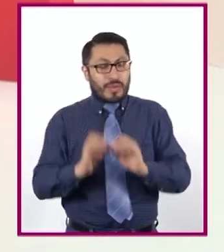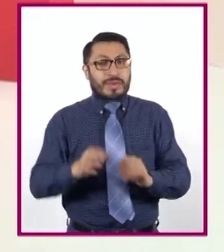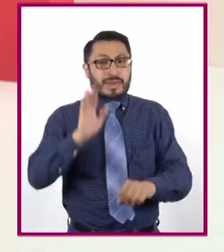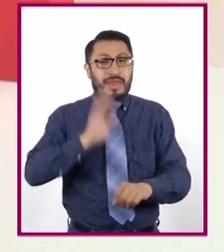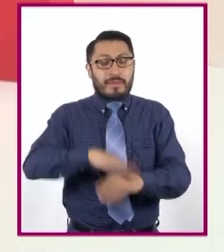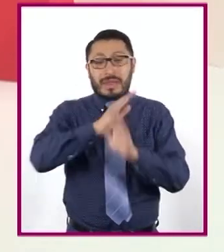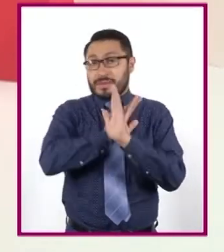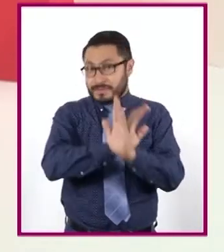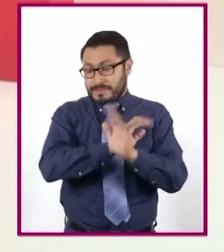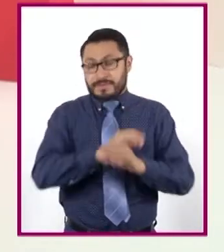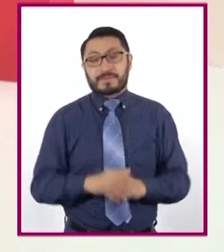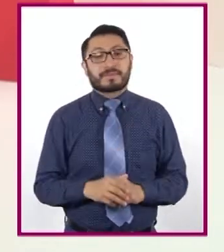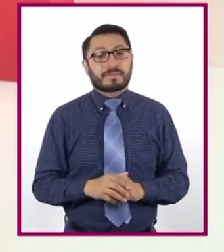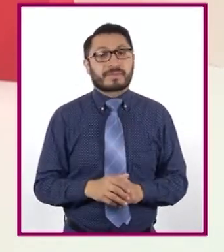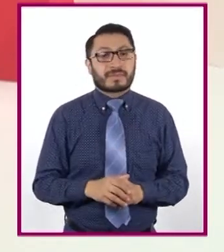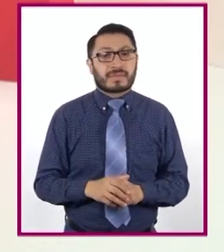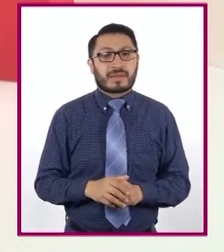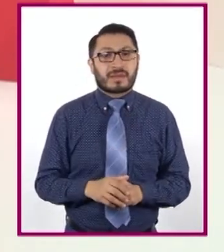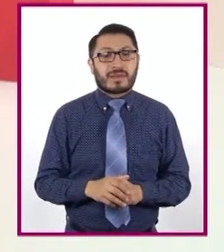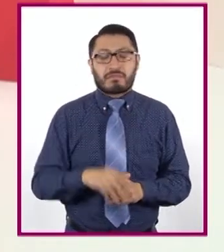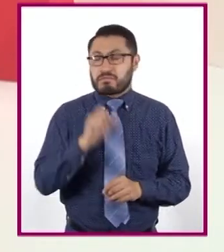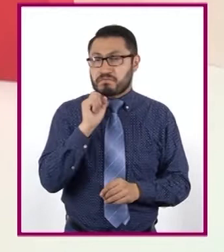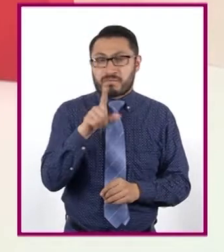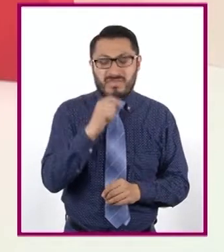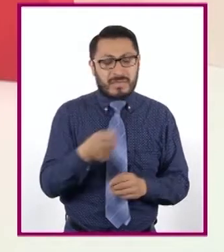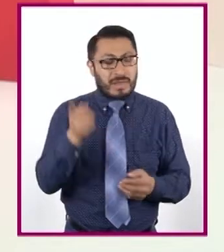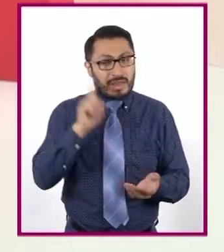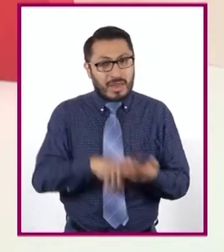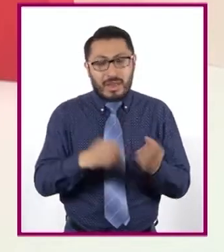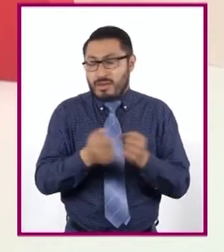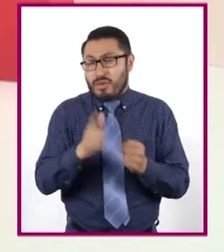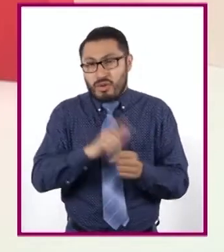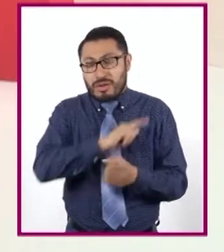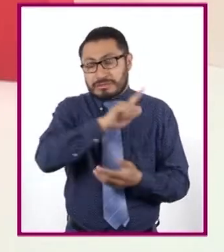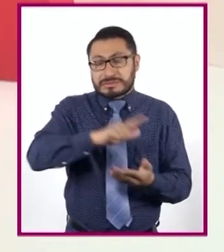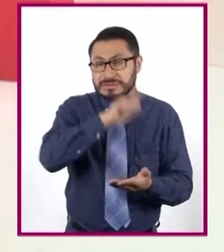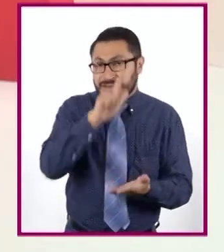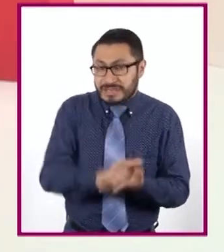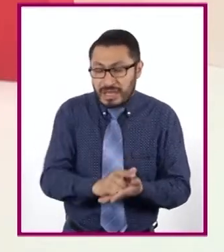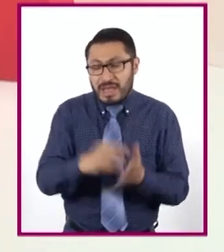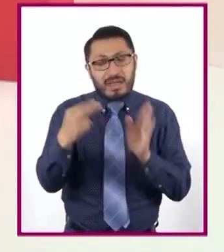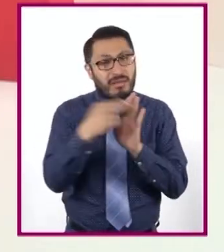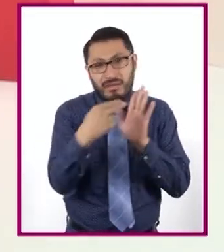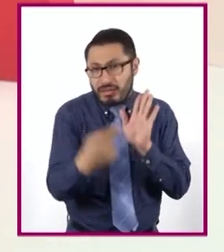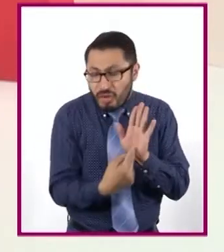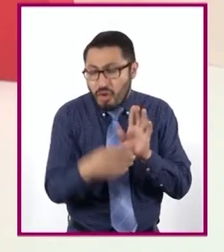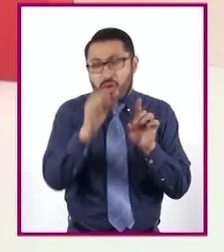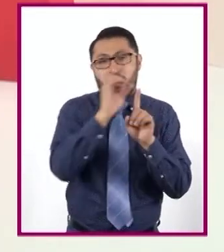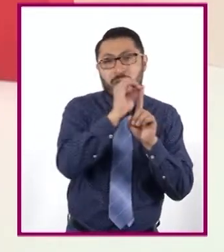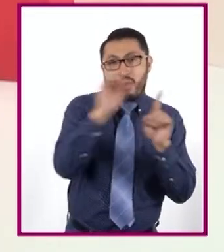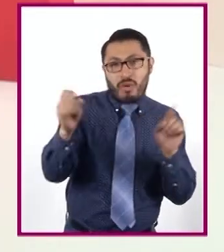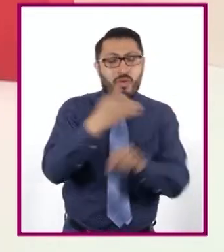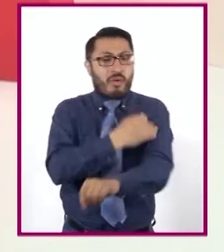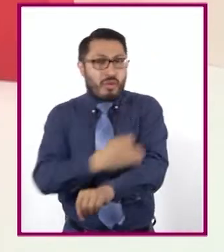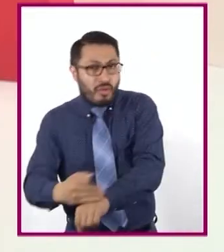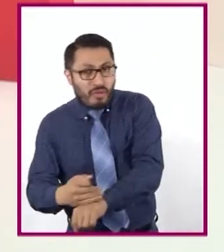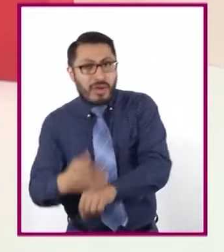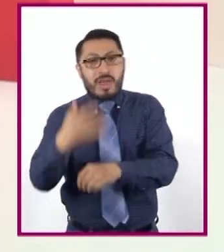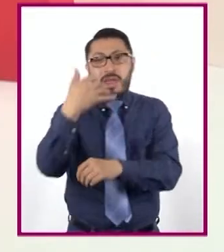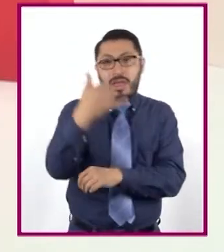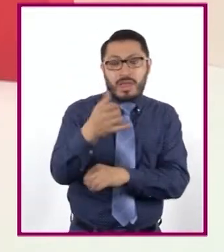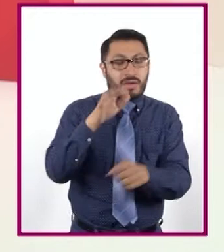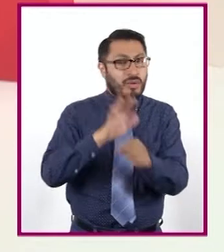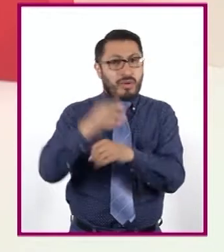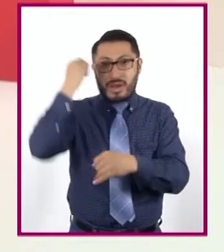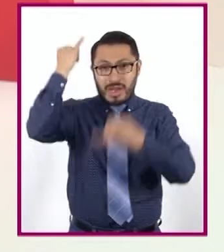También podemos encontrar en el conjunto de los factores sociales a las leyes, normas, organización familiar y las ideas